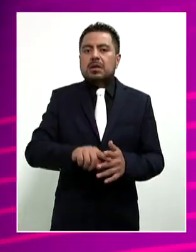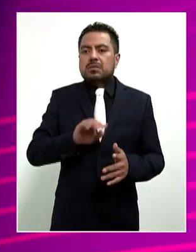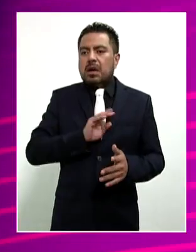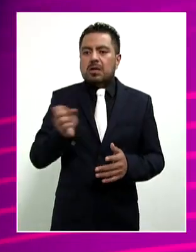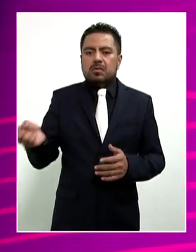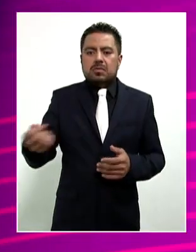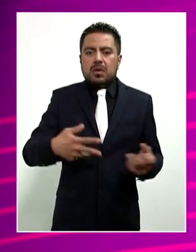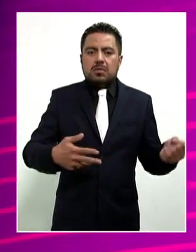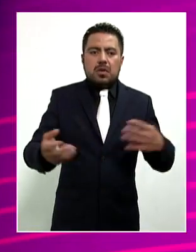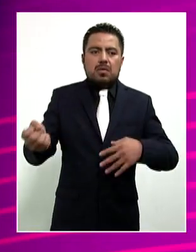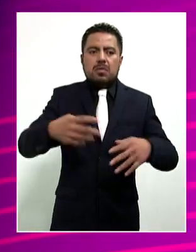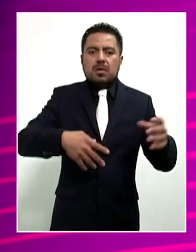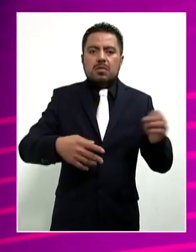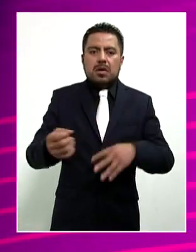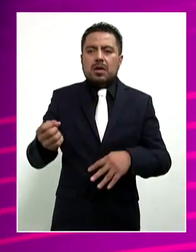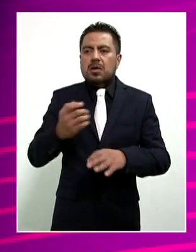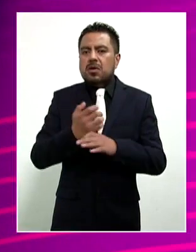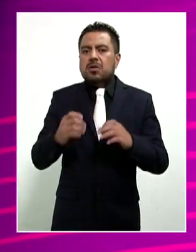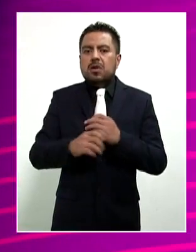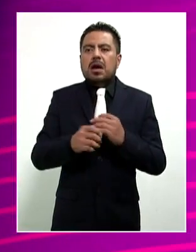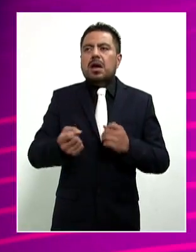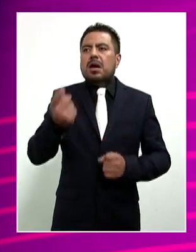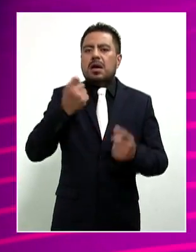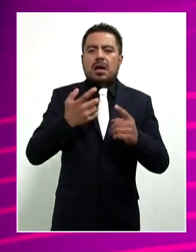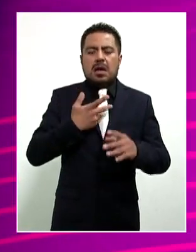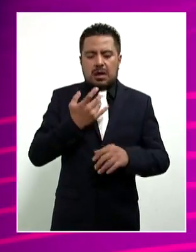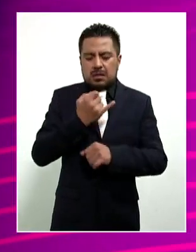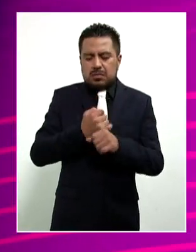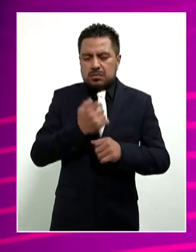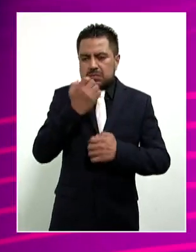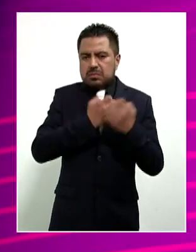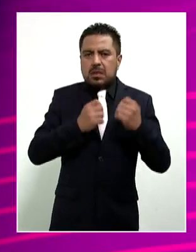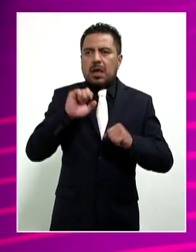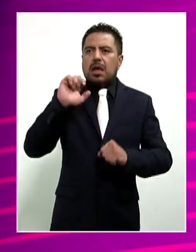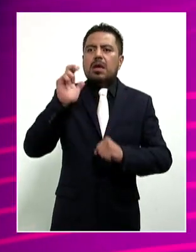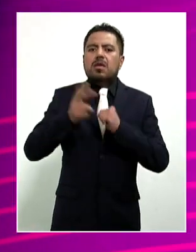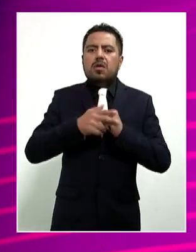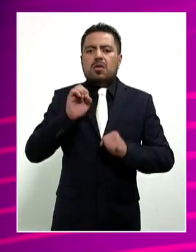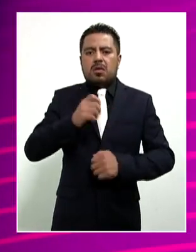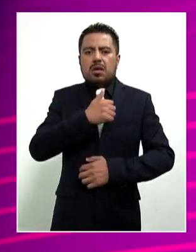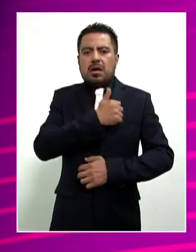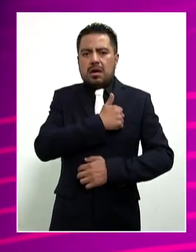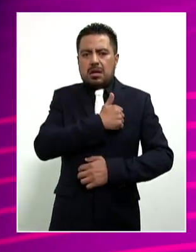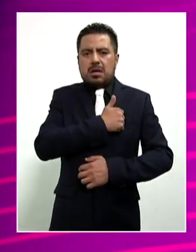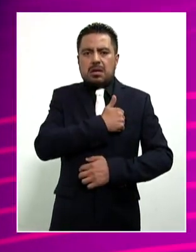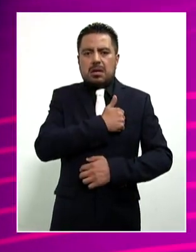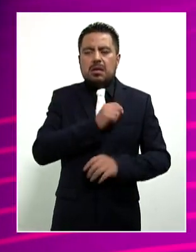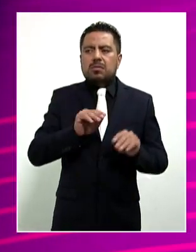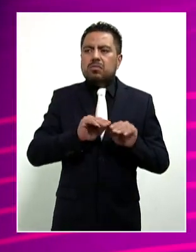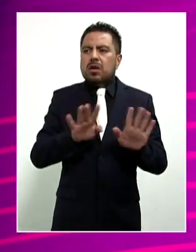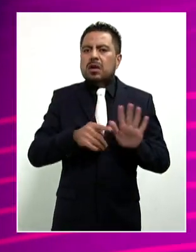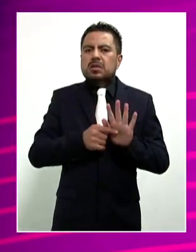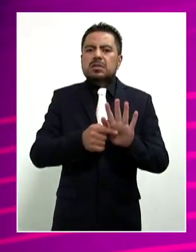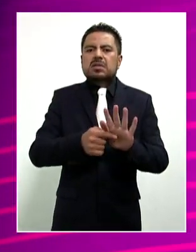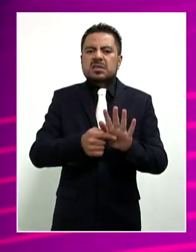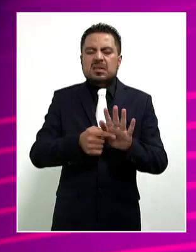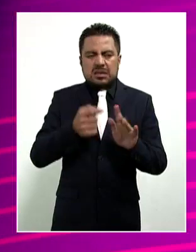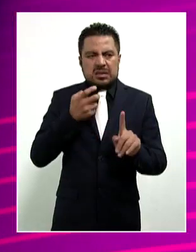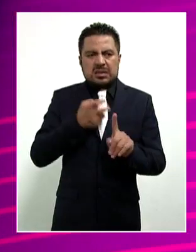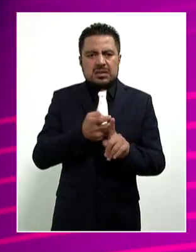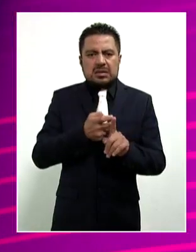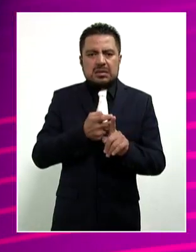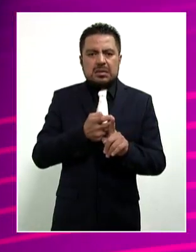aportar. Entonces, por ejemplo, hay una serie de estudios en Europa o en Canadá que muestran claramente eso,